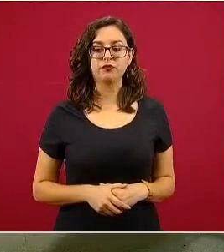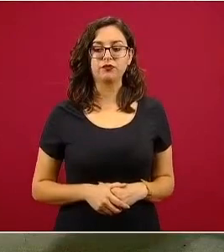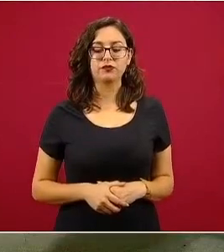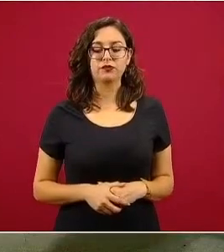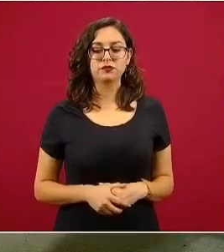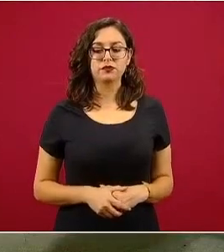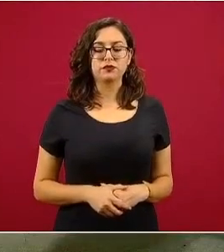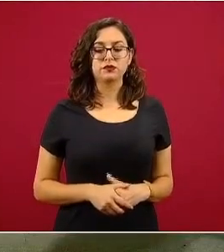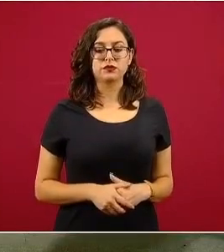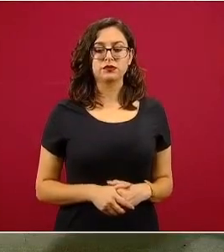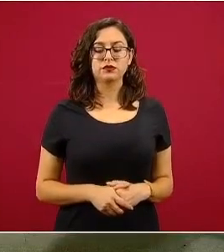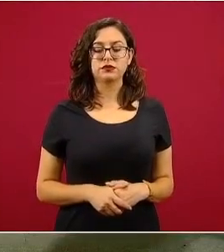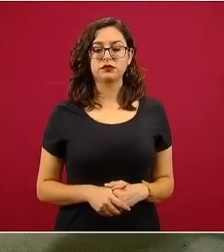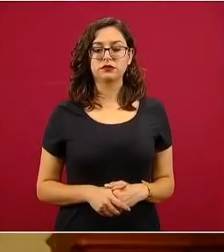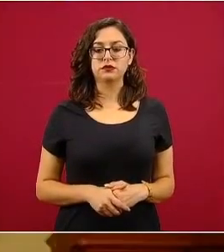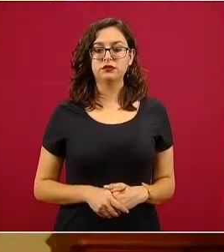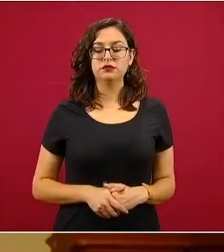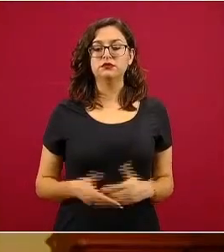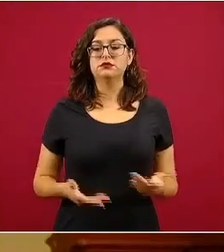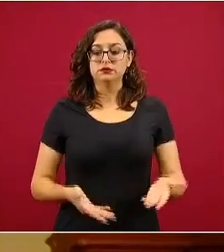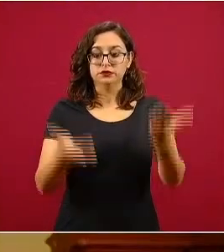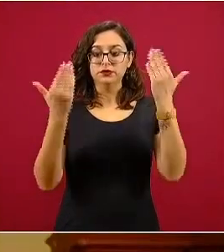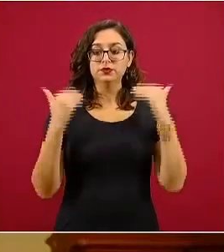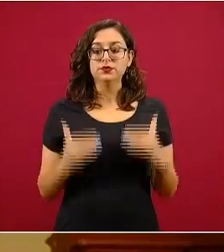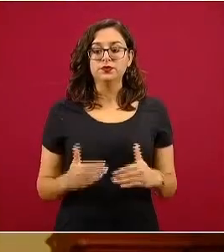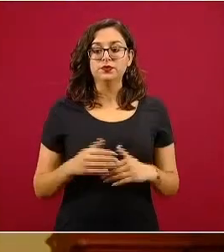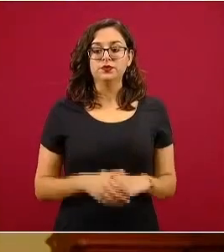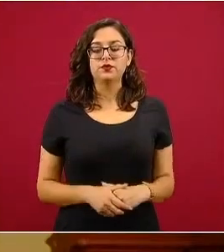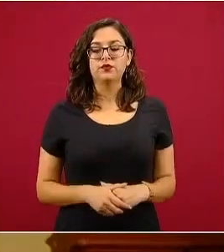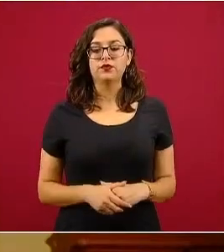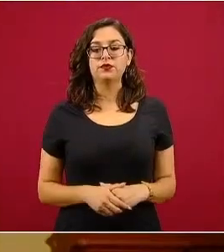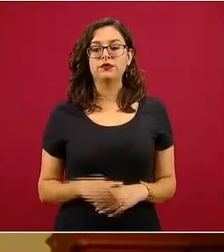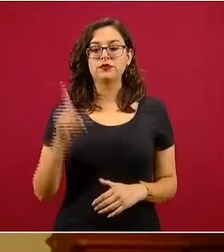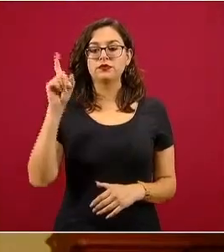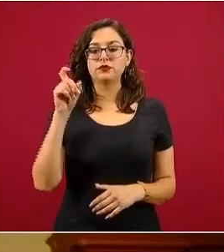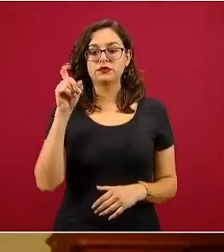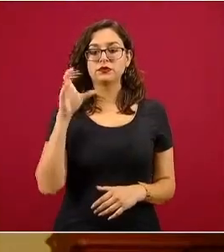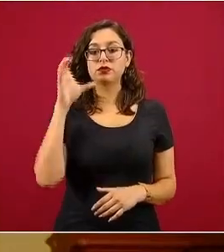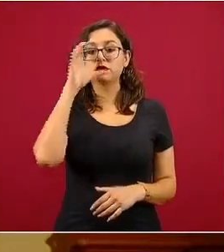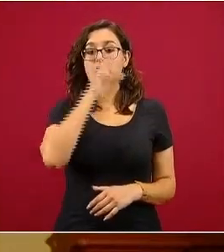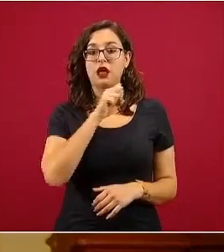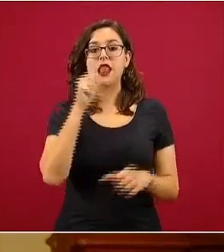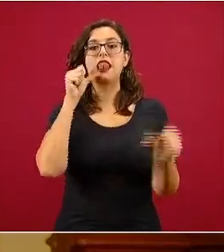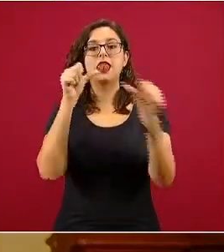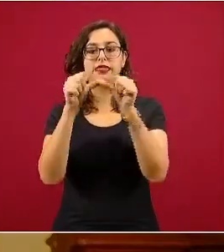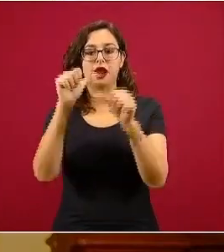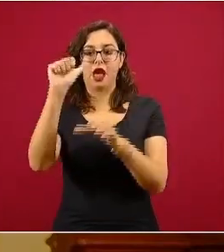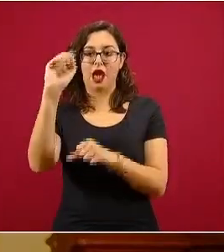Bien, vamos a iniciar entonces con el estado de Aguascalientes, nos vamos a ir en orden